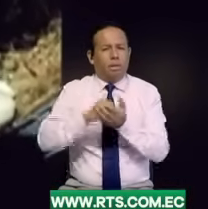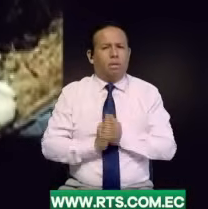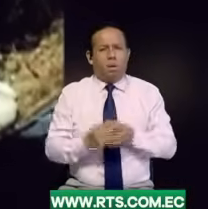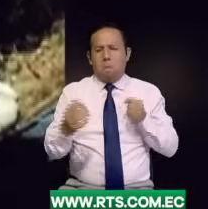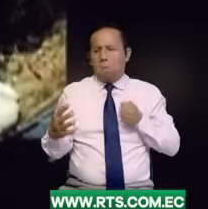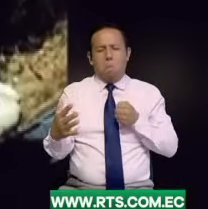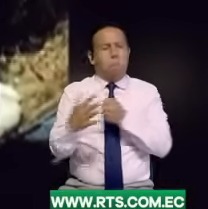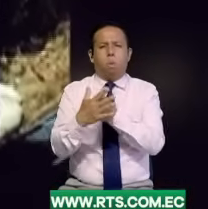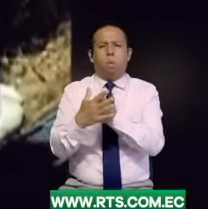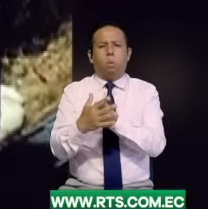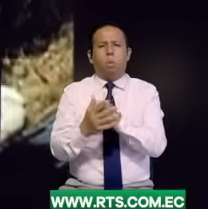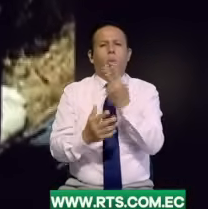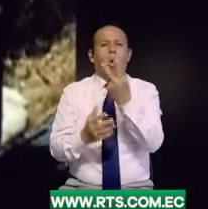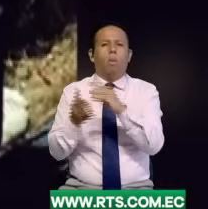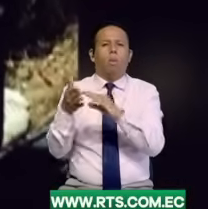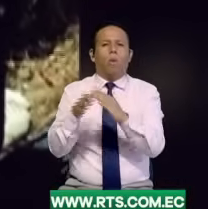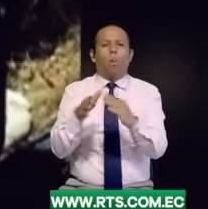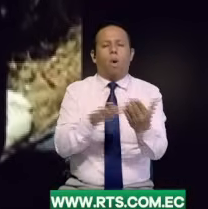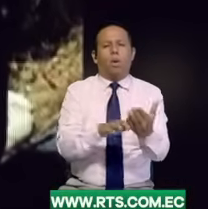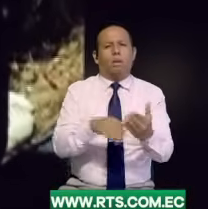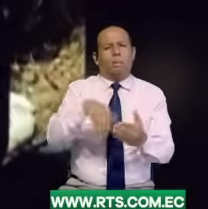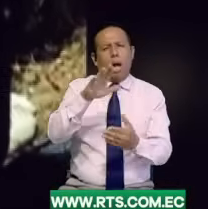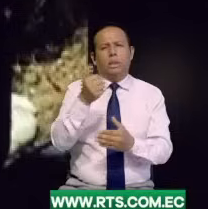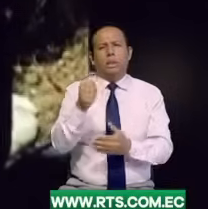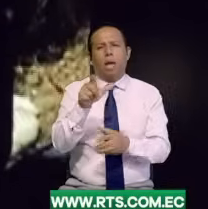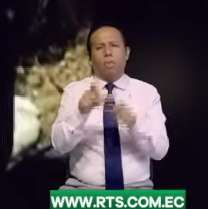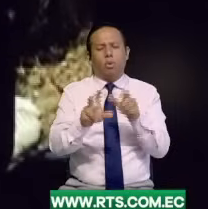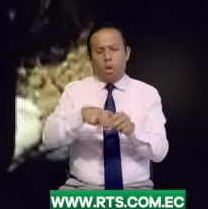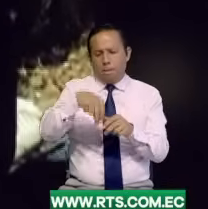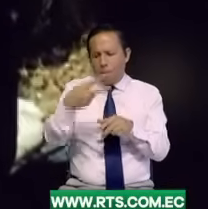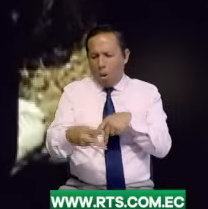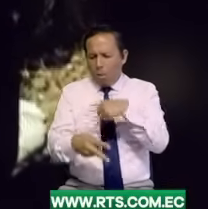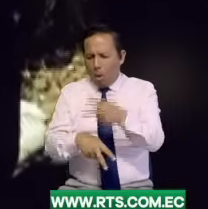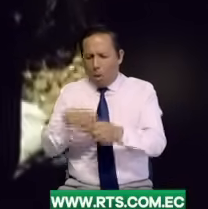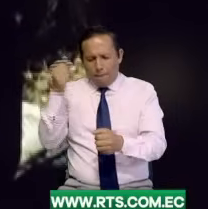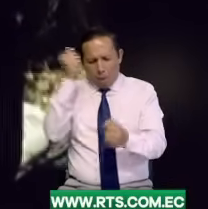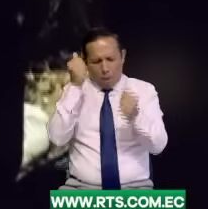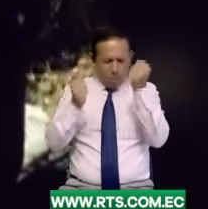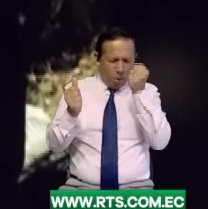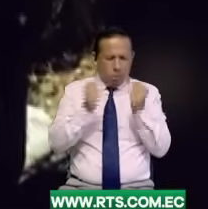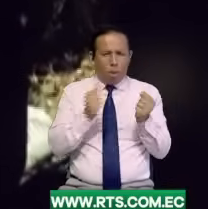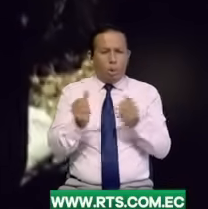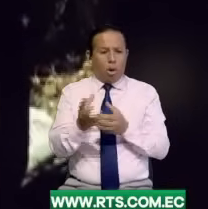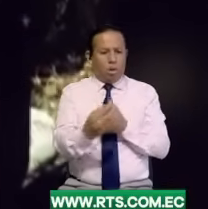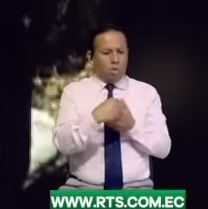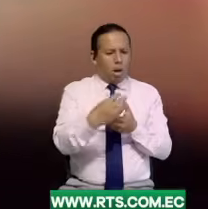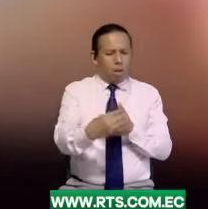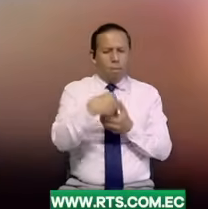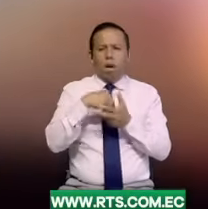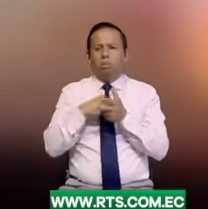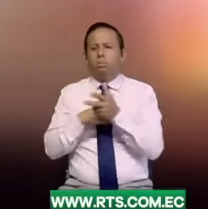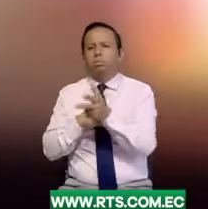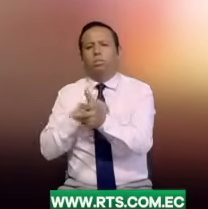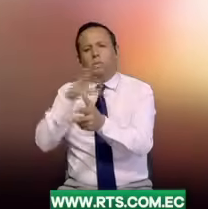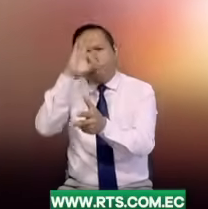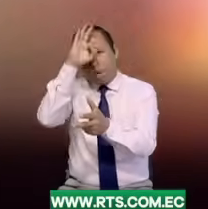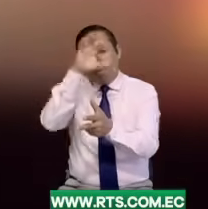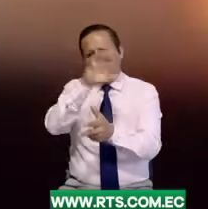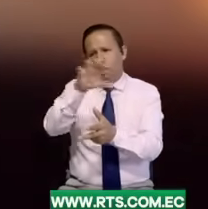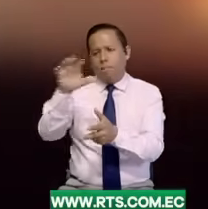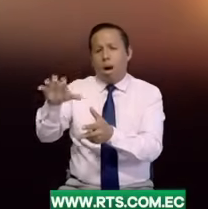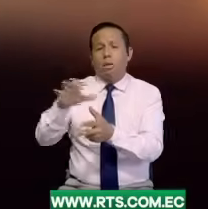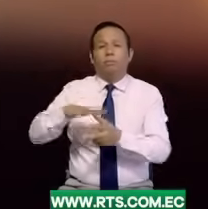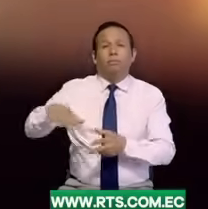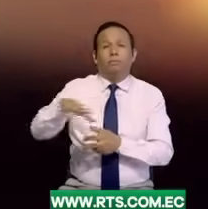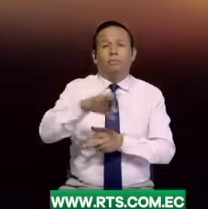saldo de 2 fallecidos y más de 10 heridos, quienes fueron trasladados a los hospitales básicos San Andrés y Napoleón Dávila en Flavio